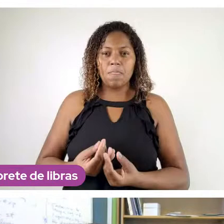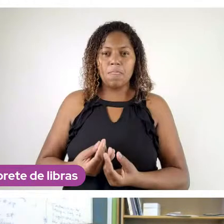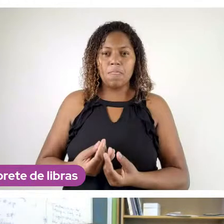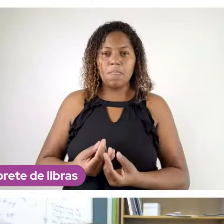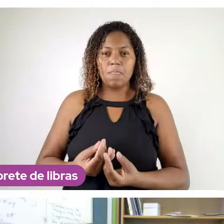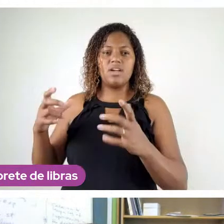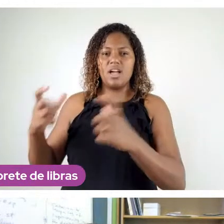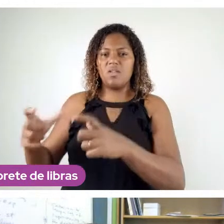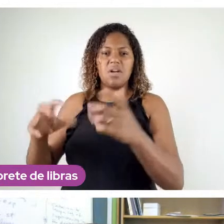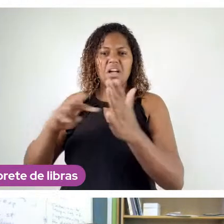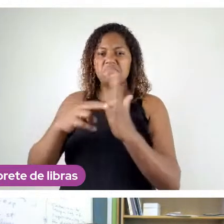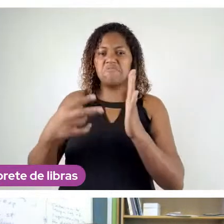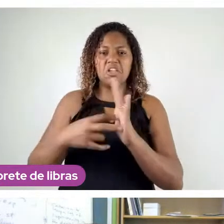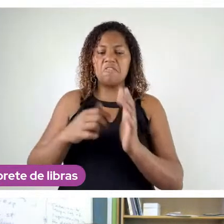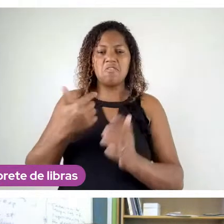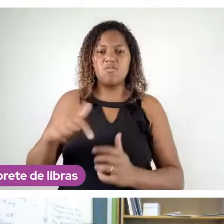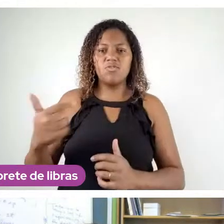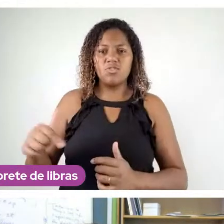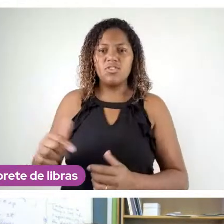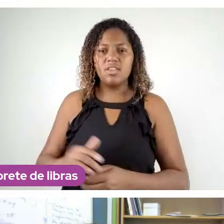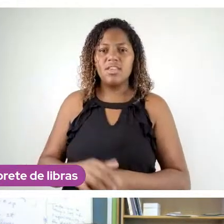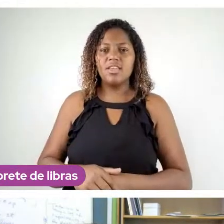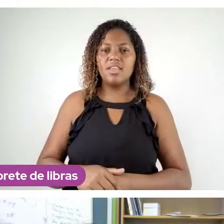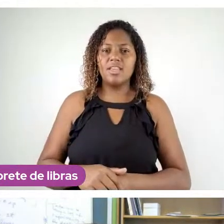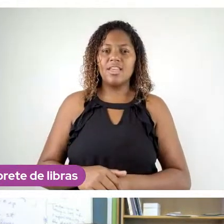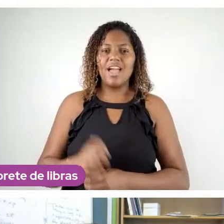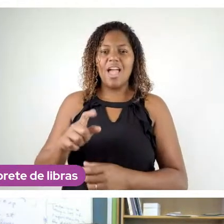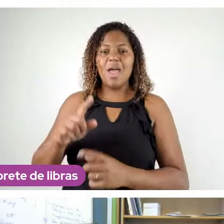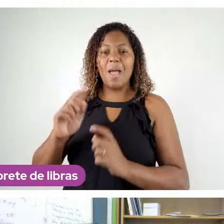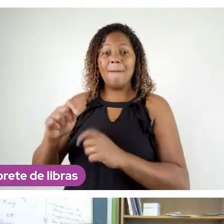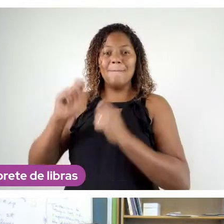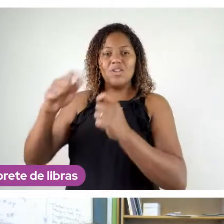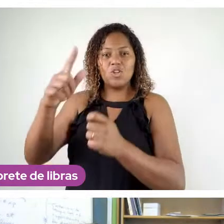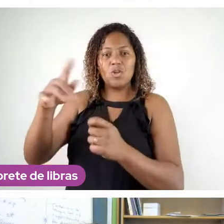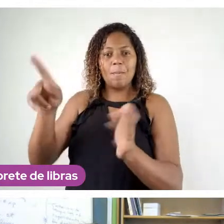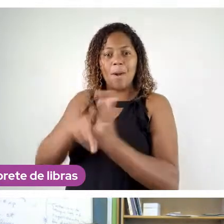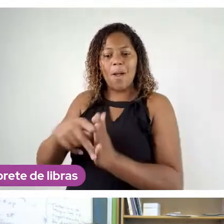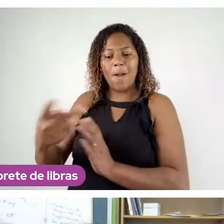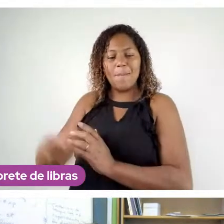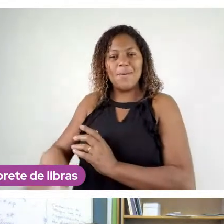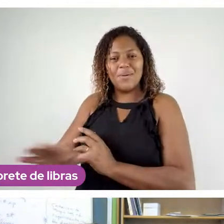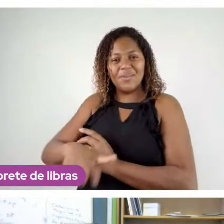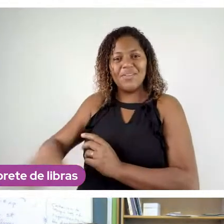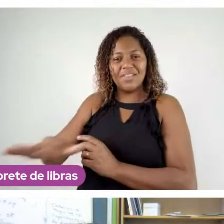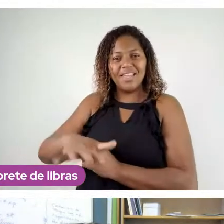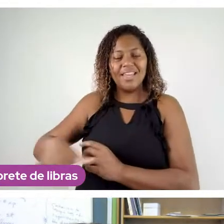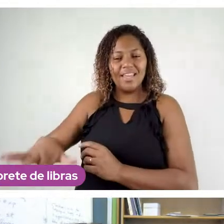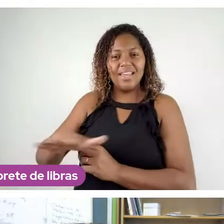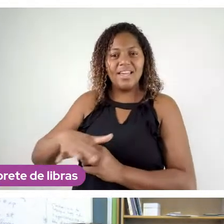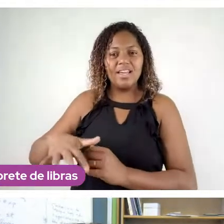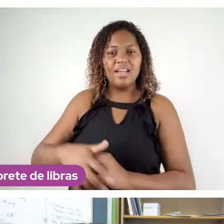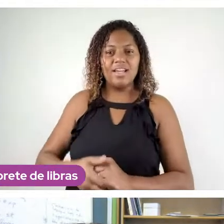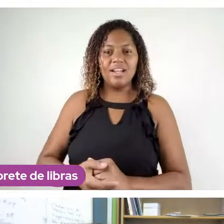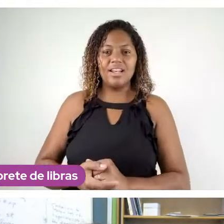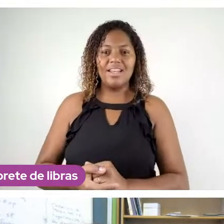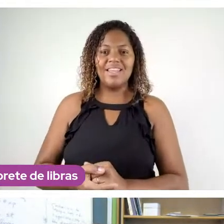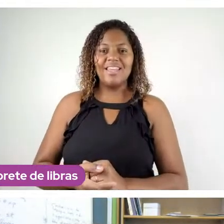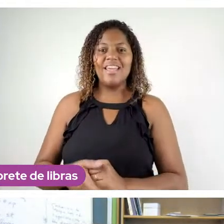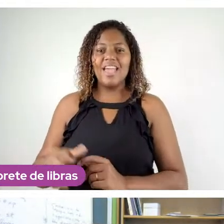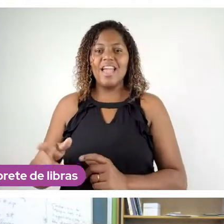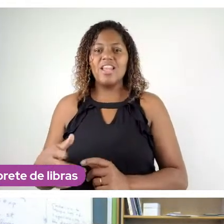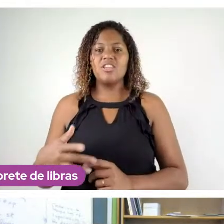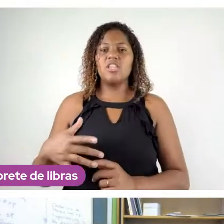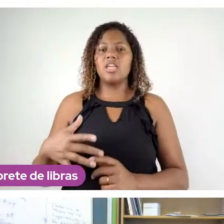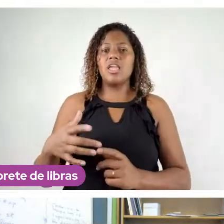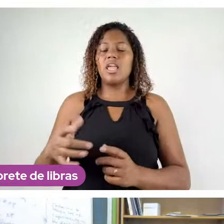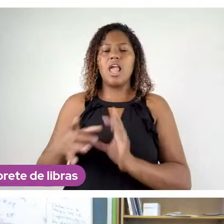excesiva, fue justamente una comunidad de pescadores locales quien protegieron lo que tenían, en lugar de ir a pescar o en lugar de permitir que